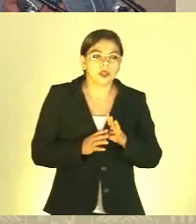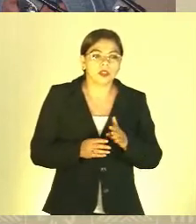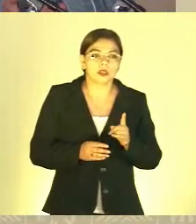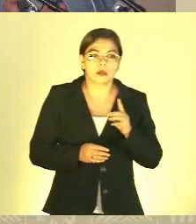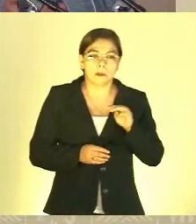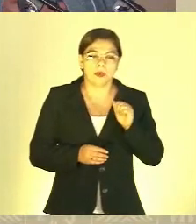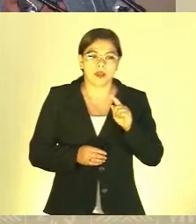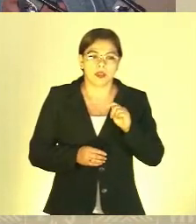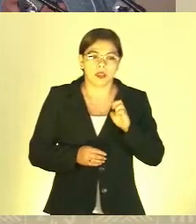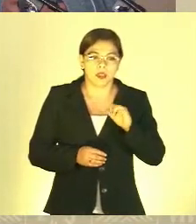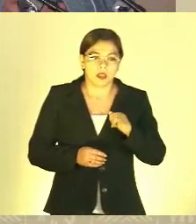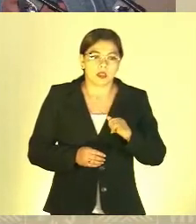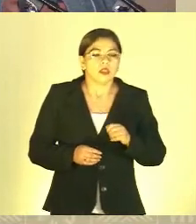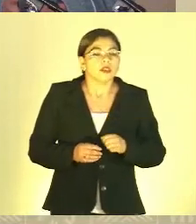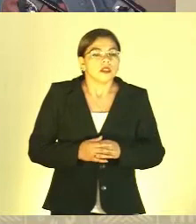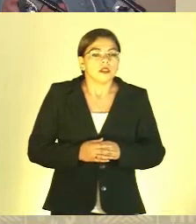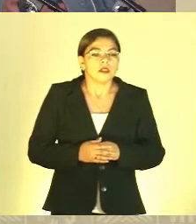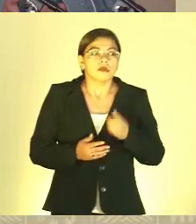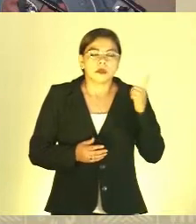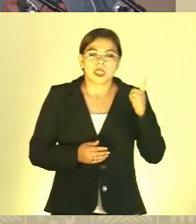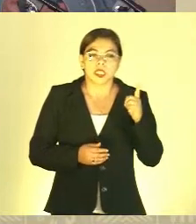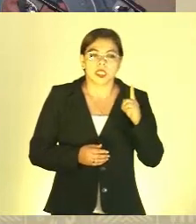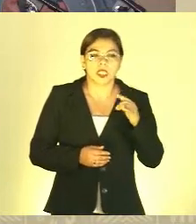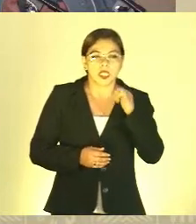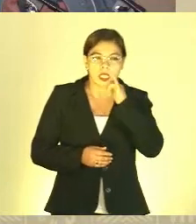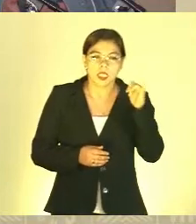Mattei, ¿no?, el italiano que